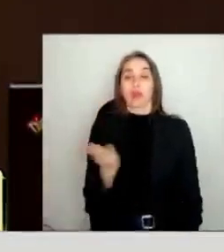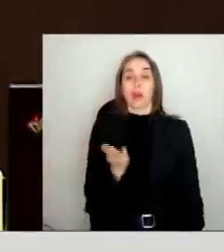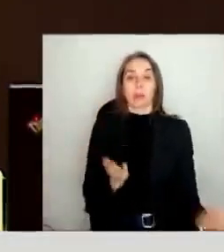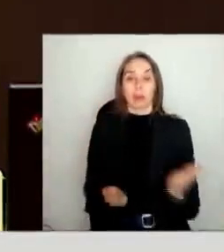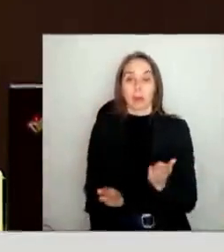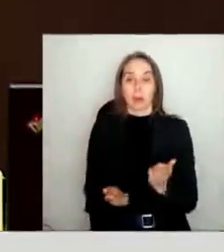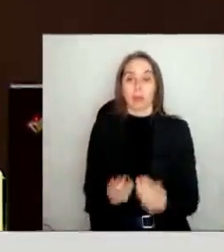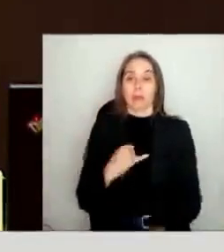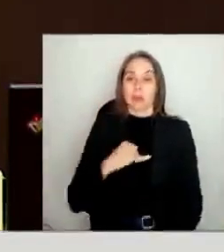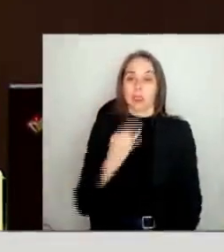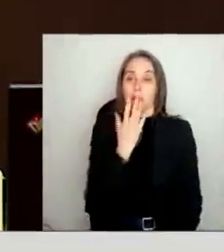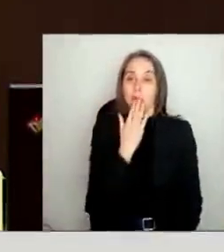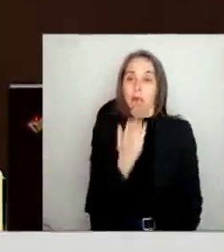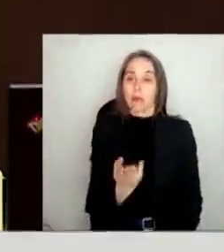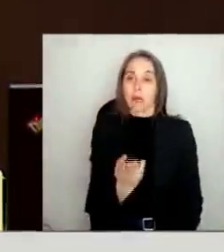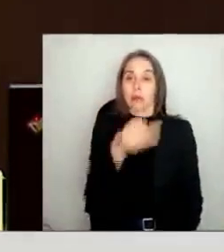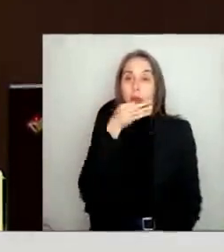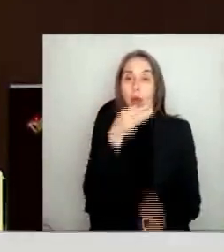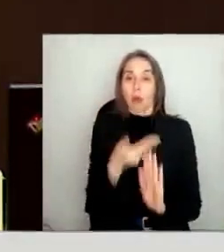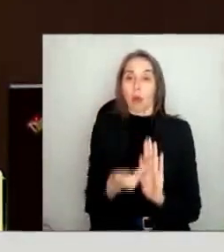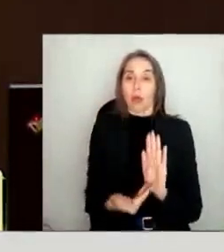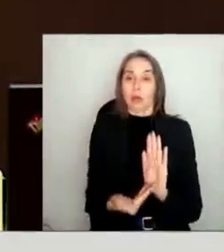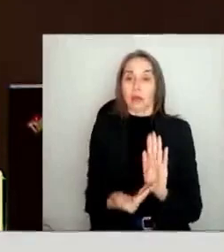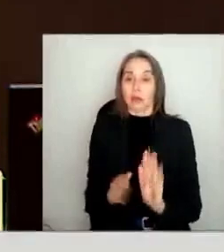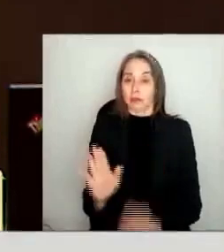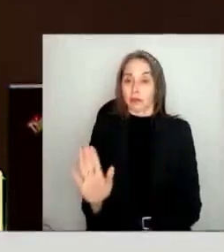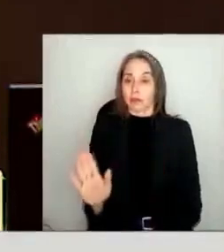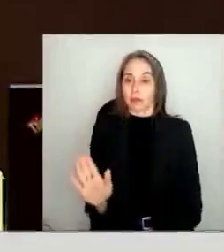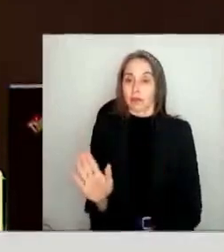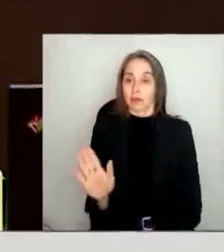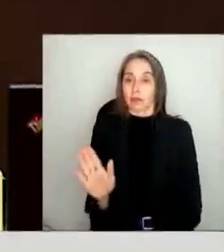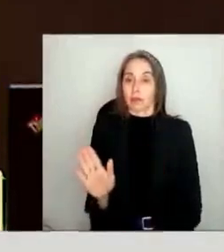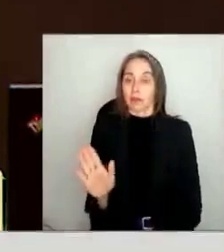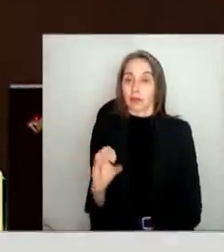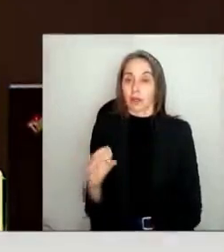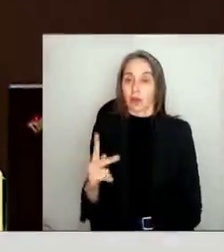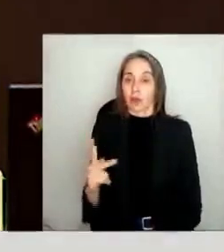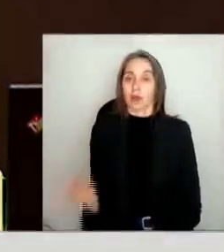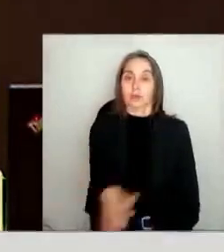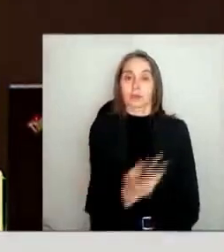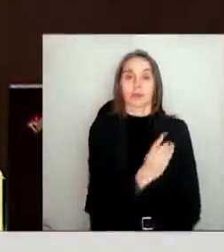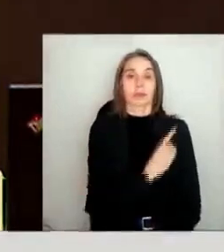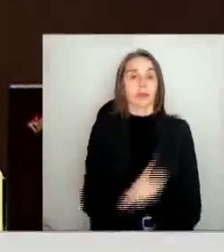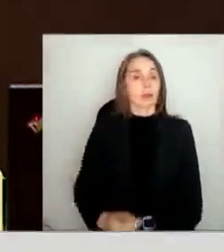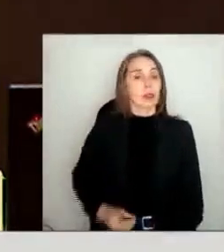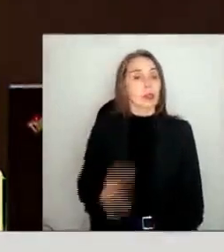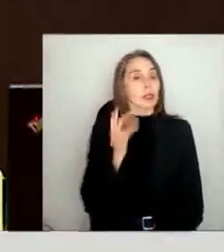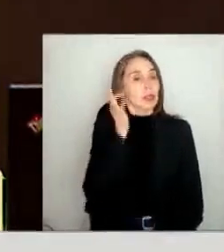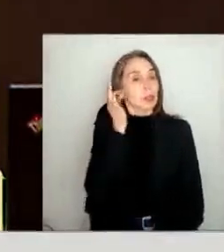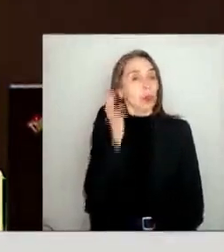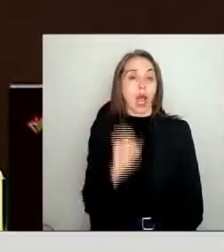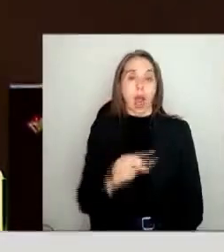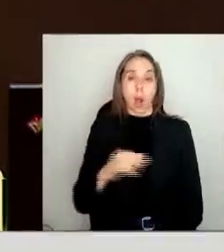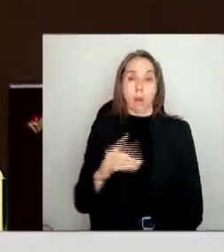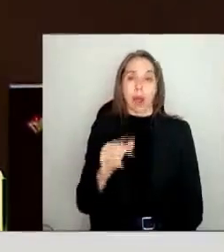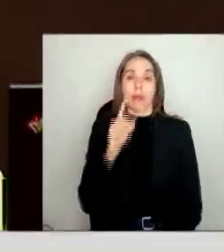palabras sobre la cuenta Ok diputada Jana humada tengo registradas todas las